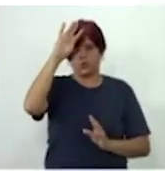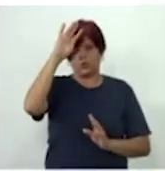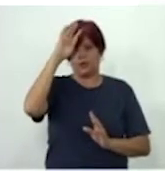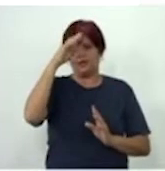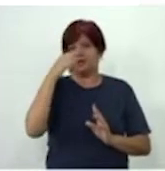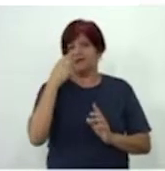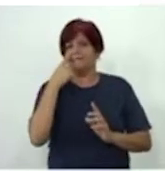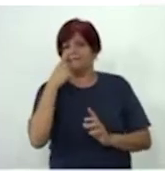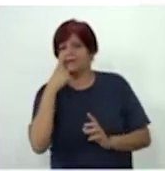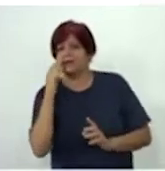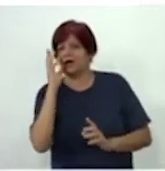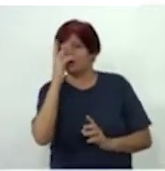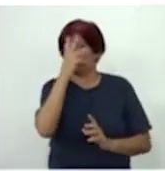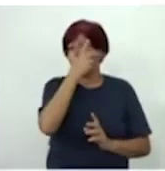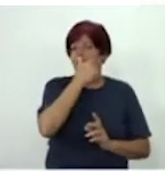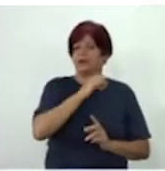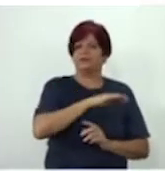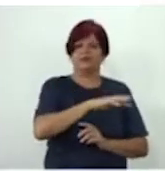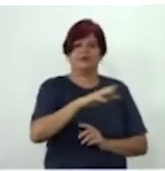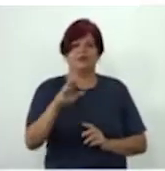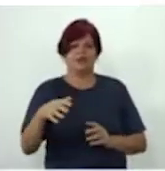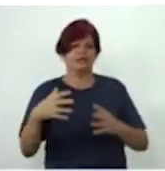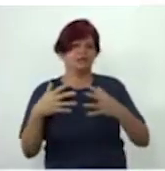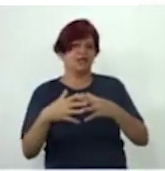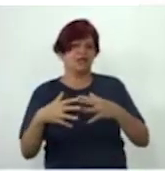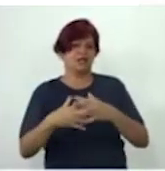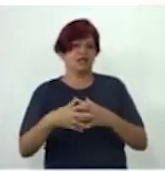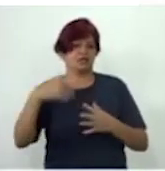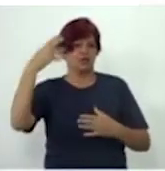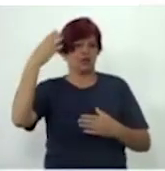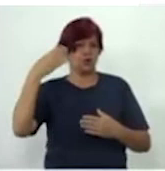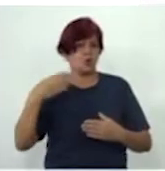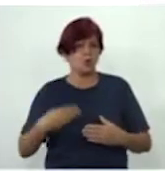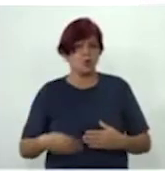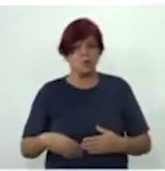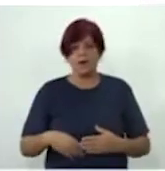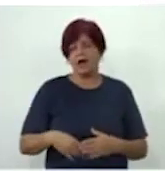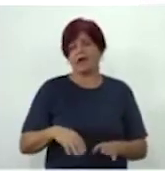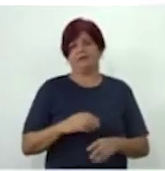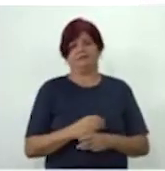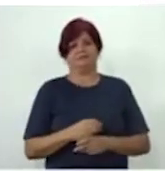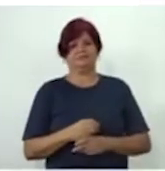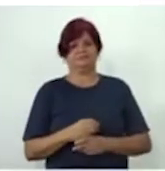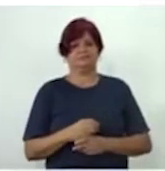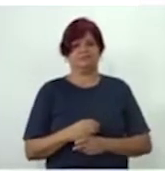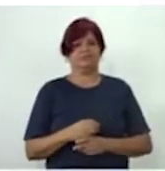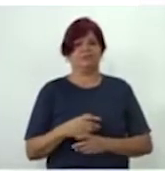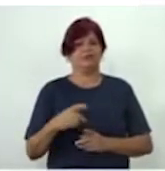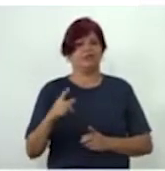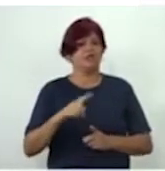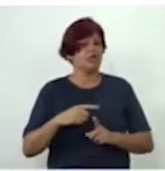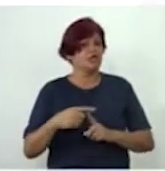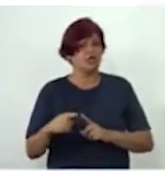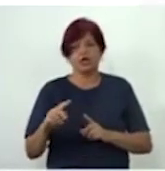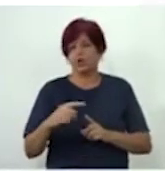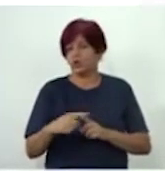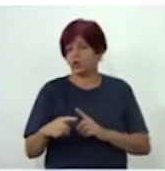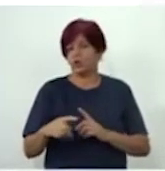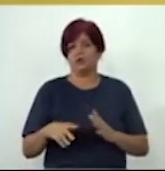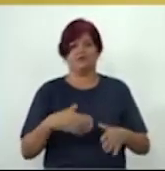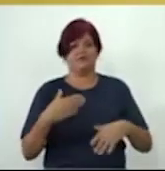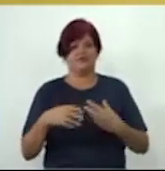de la naturaleza en las relaciones humanas, en las manifestaciones artísticas y en la idiosincrasia del